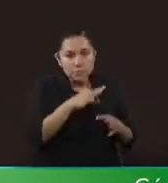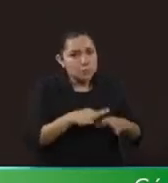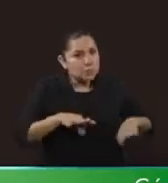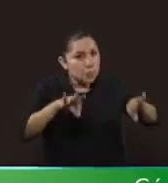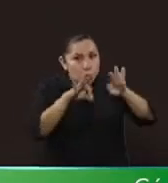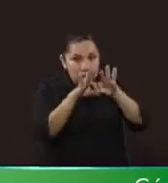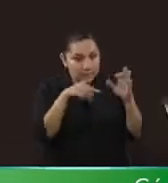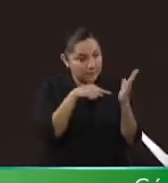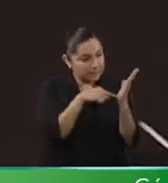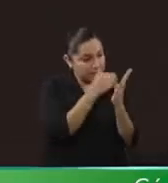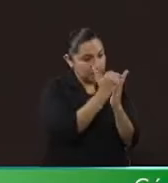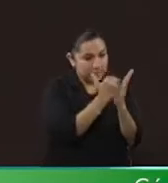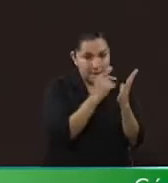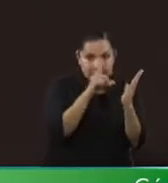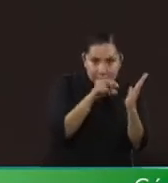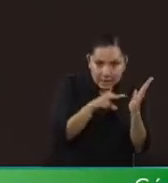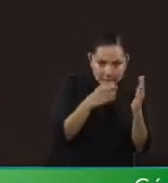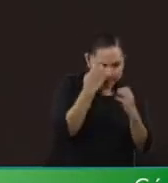bajo discusión.